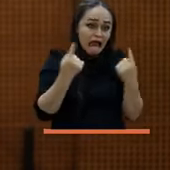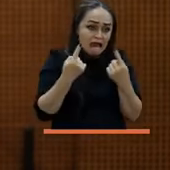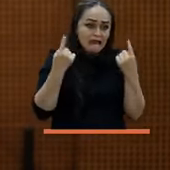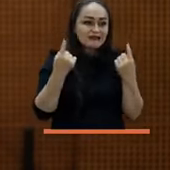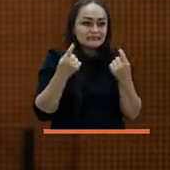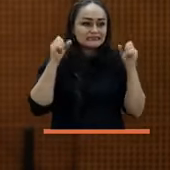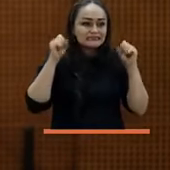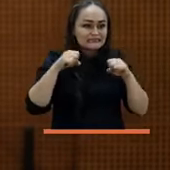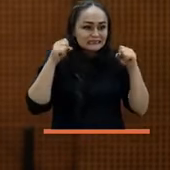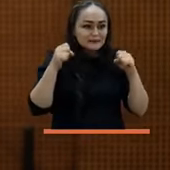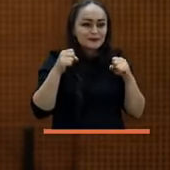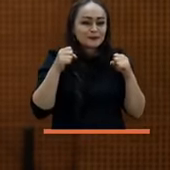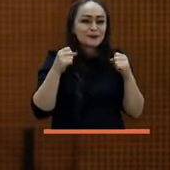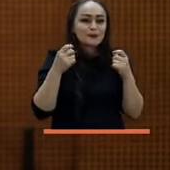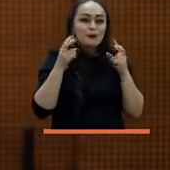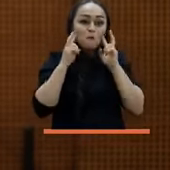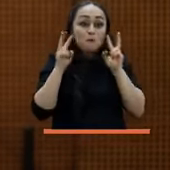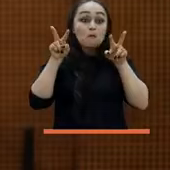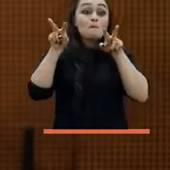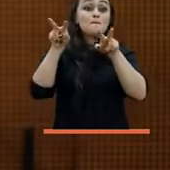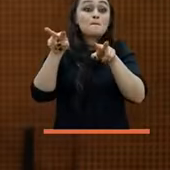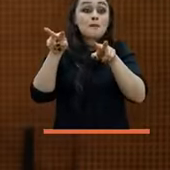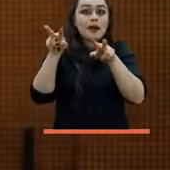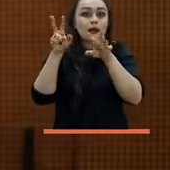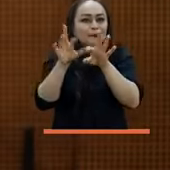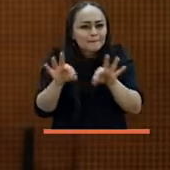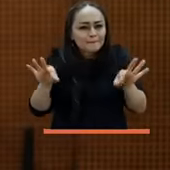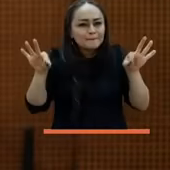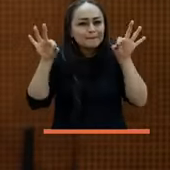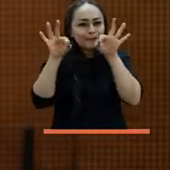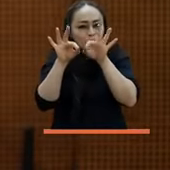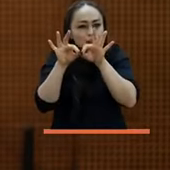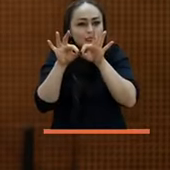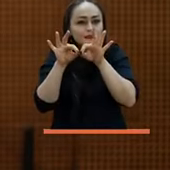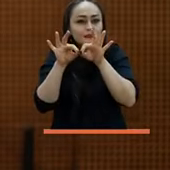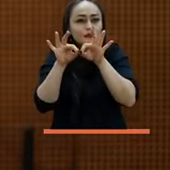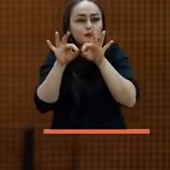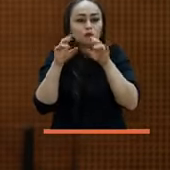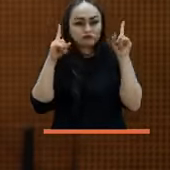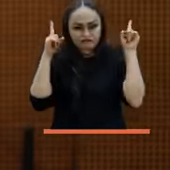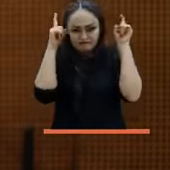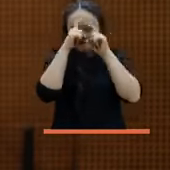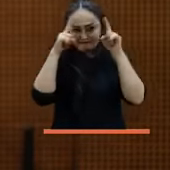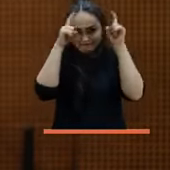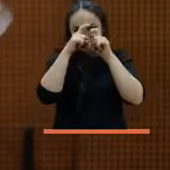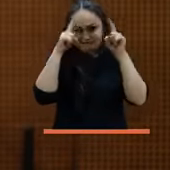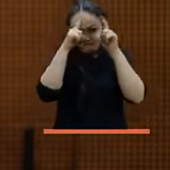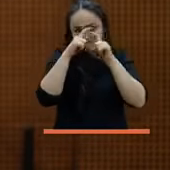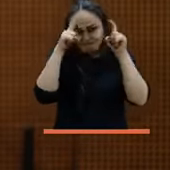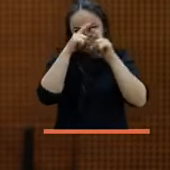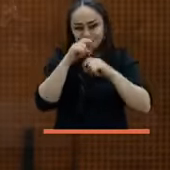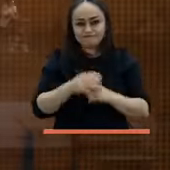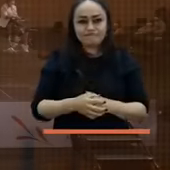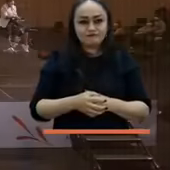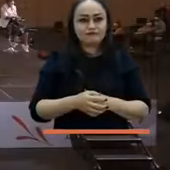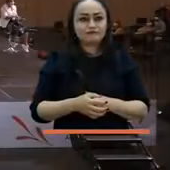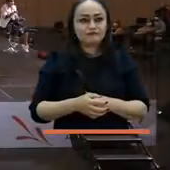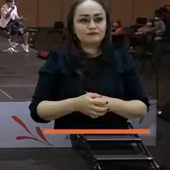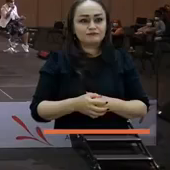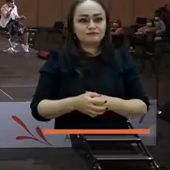dejamos de visibilizar lo importante que es justamente donde tú quieres también poner la reflexión darle compañero